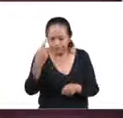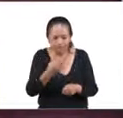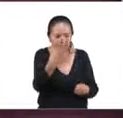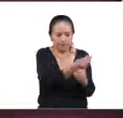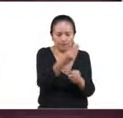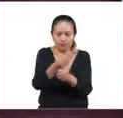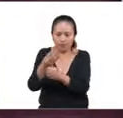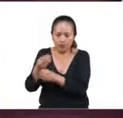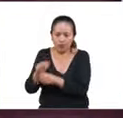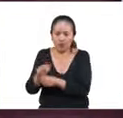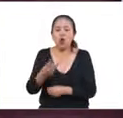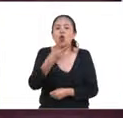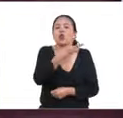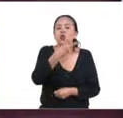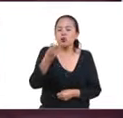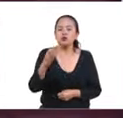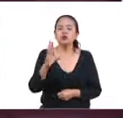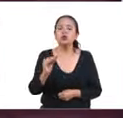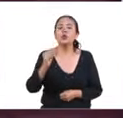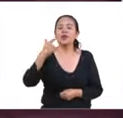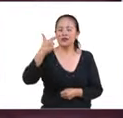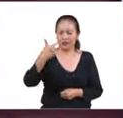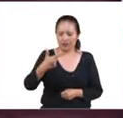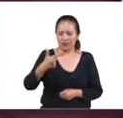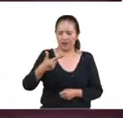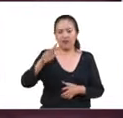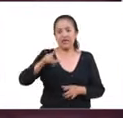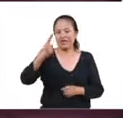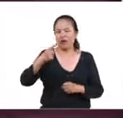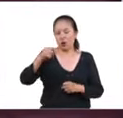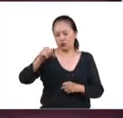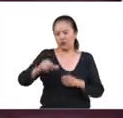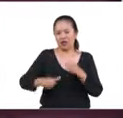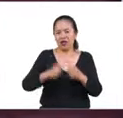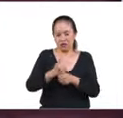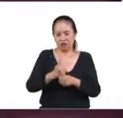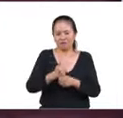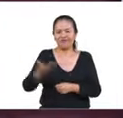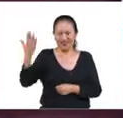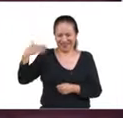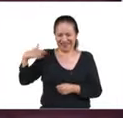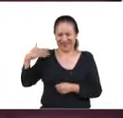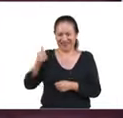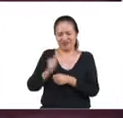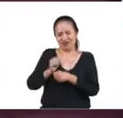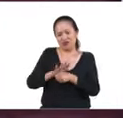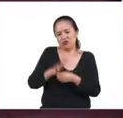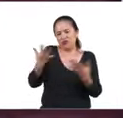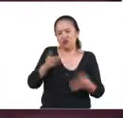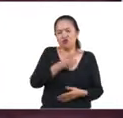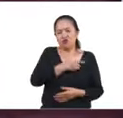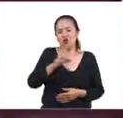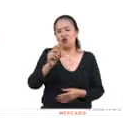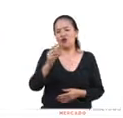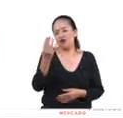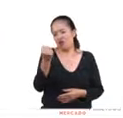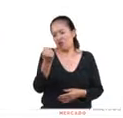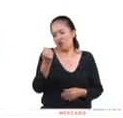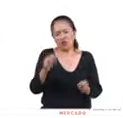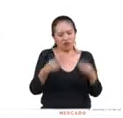las 297 vamos a concluir en este año. La administración pasada solo se atendieron 39,